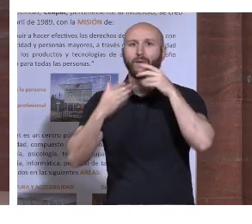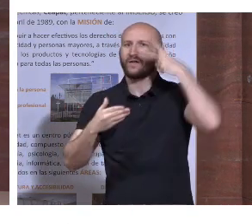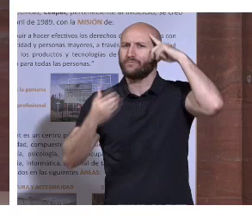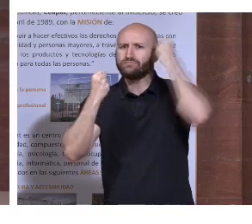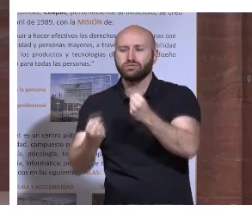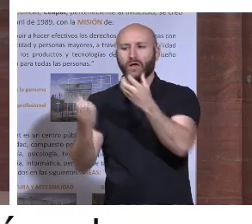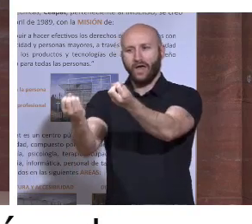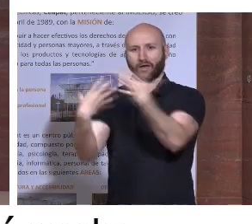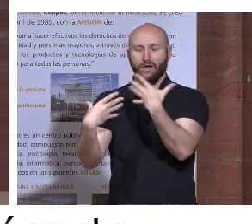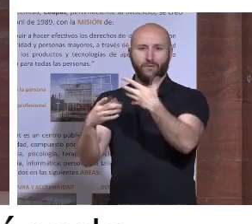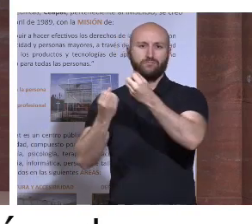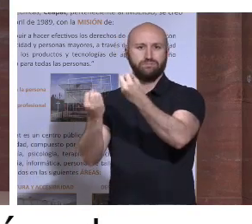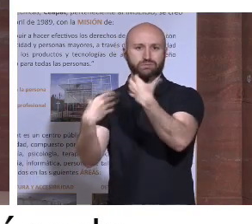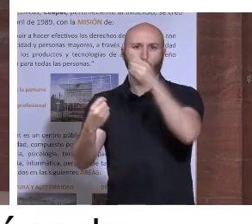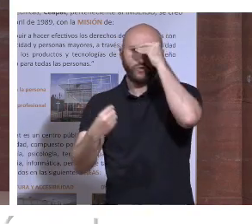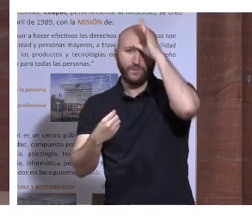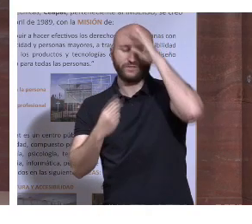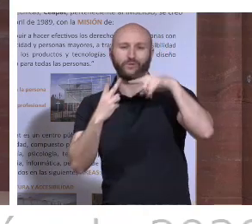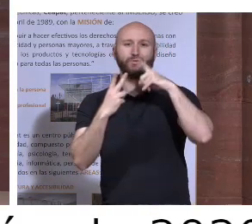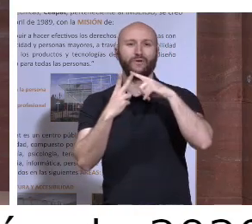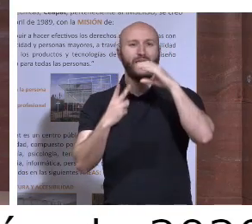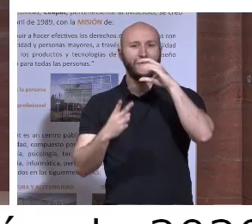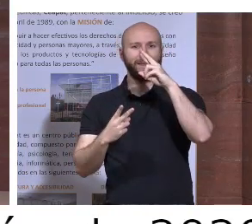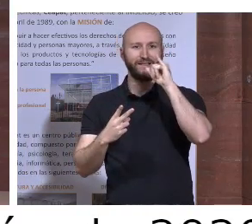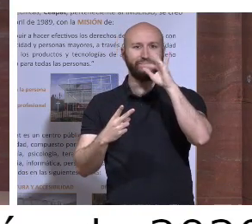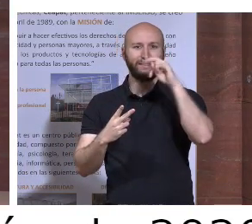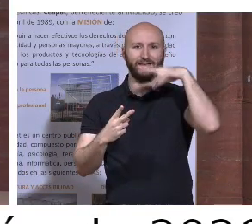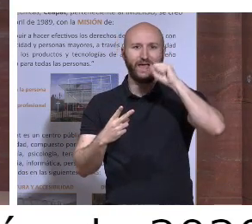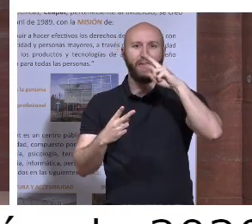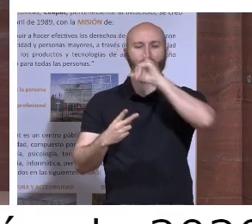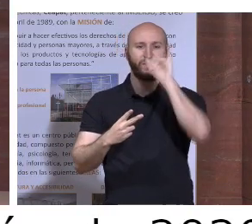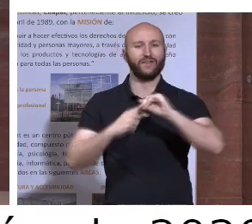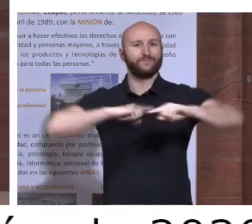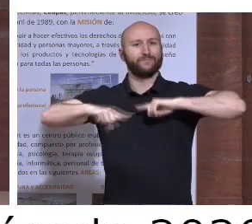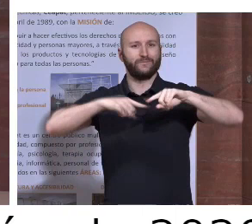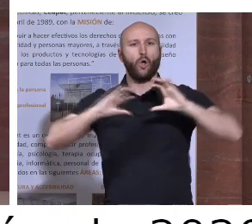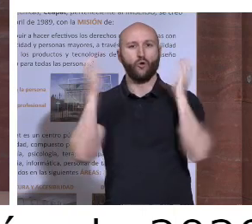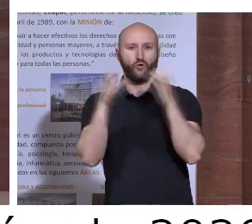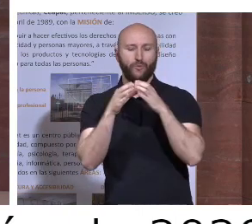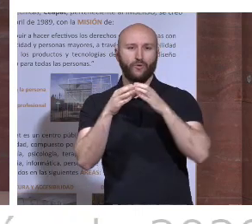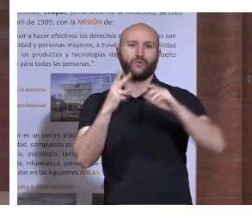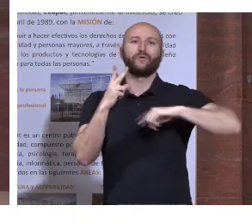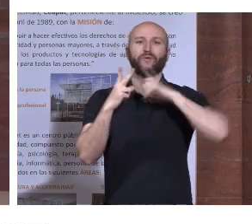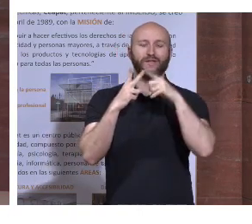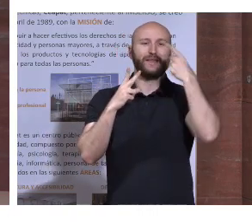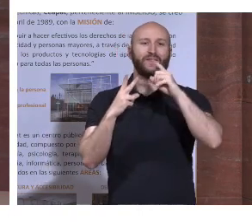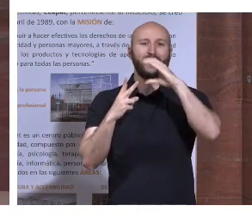conocimiento. Y gracias a Cristina Rodríguez, moderadora de la mesa y capitana del CEAPAT en su segunda singladura.